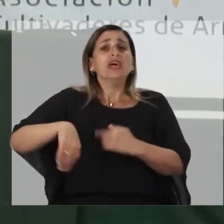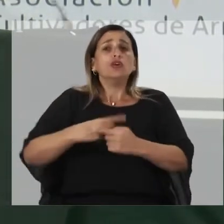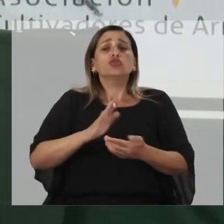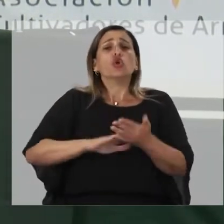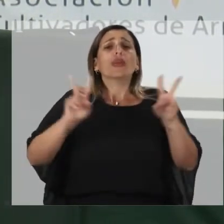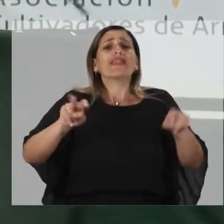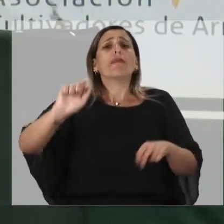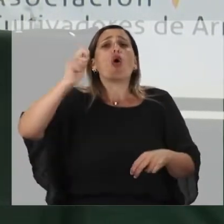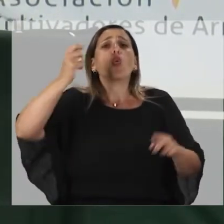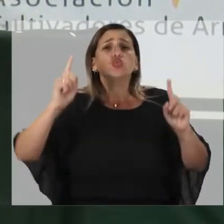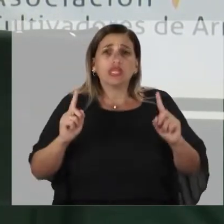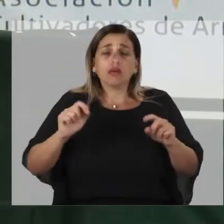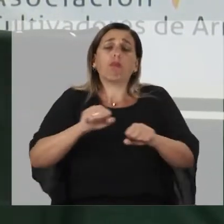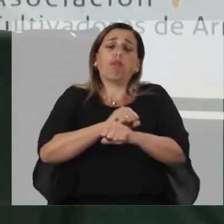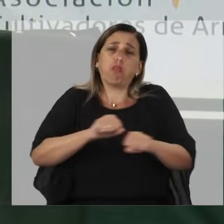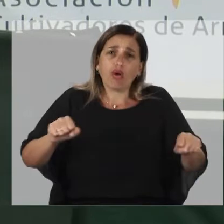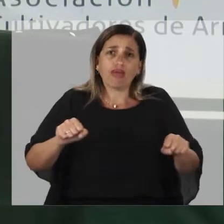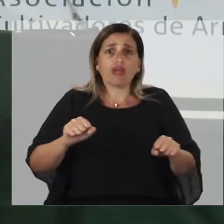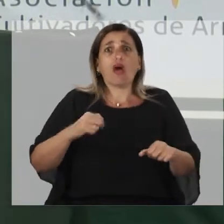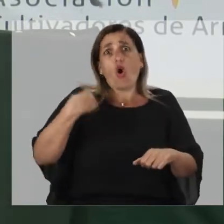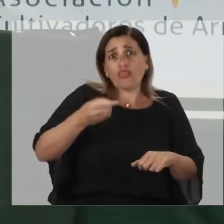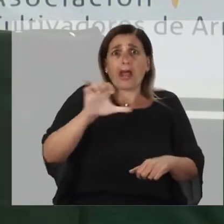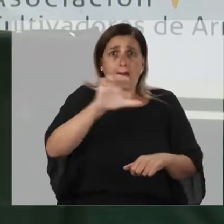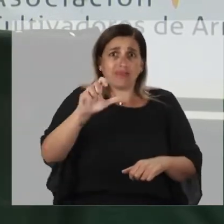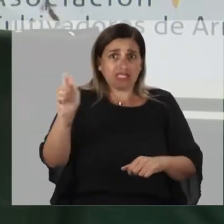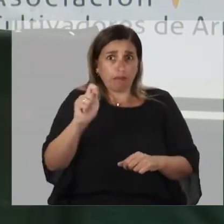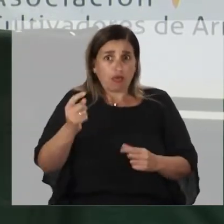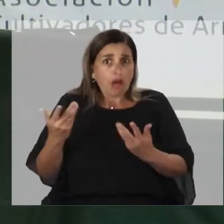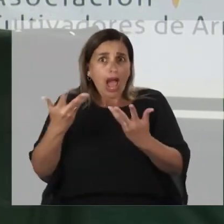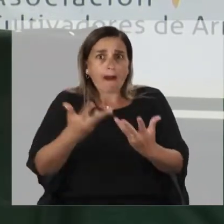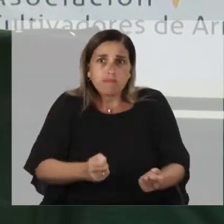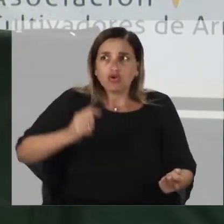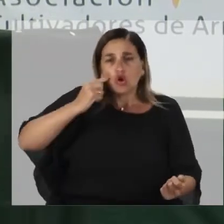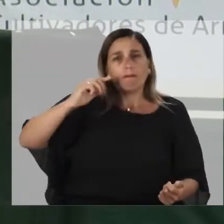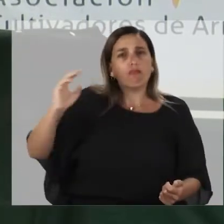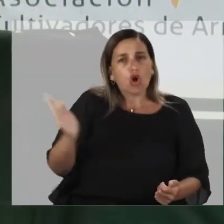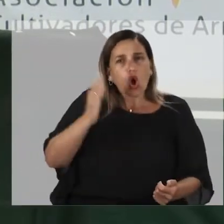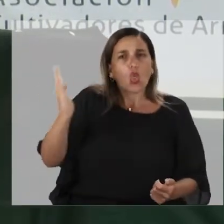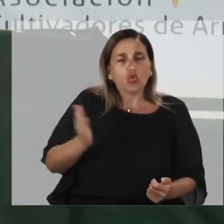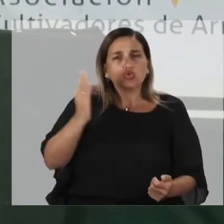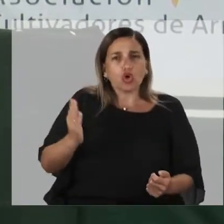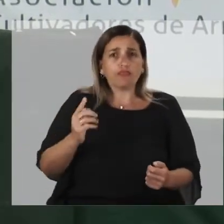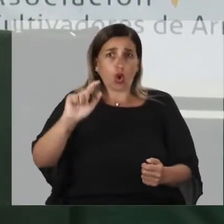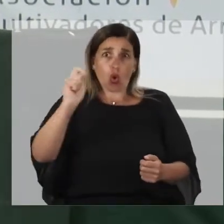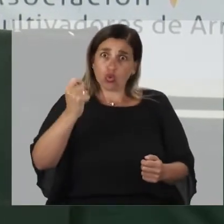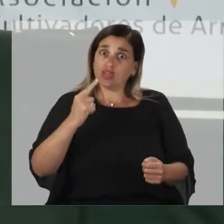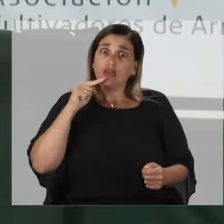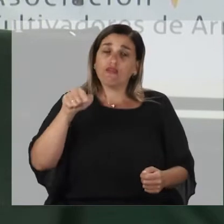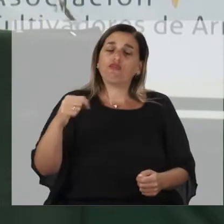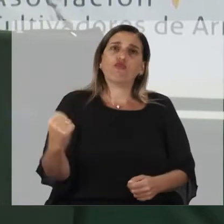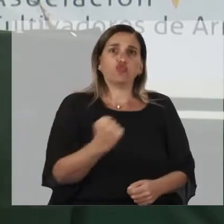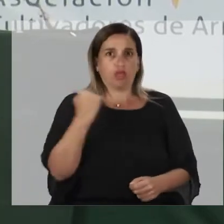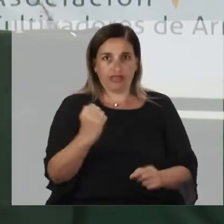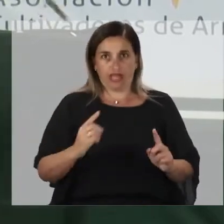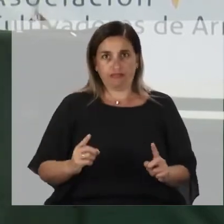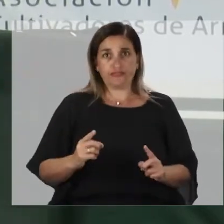Con respecto a la UTE, aunque podía nombrar otros entes públicos, el apoyo que le ha dado a la producción, la UTE